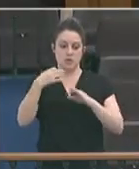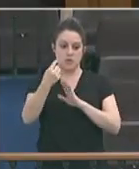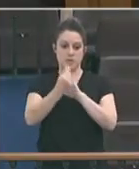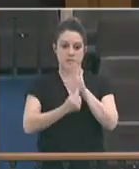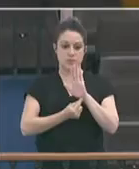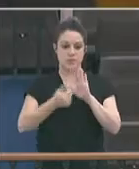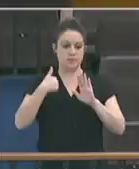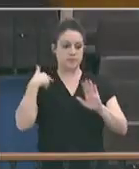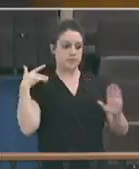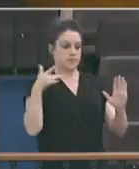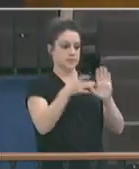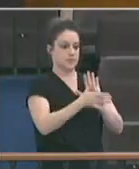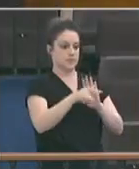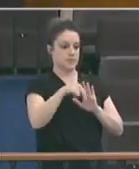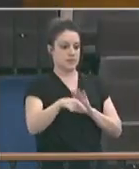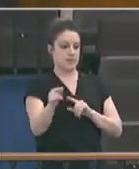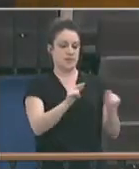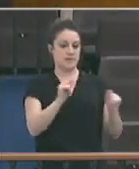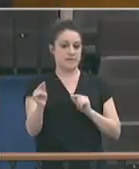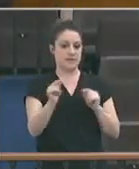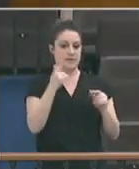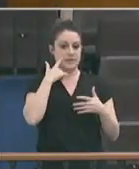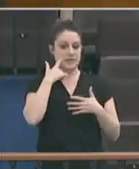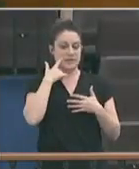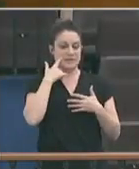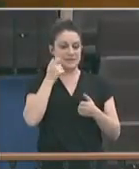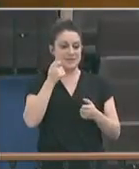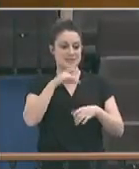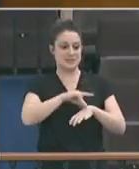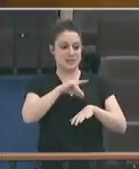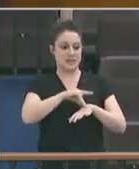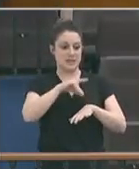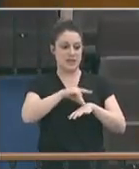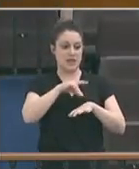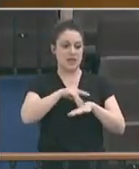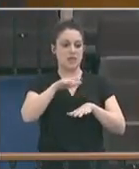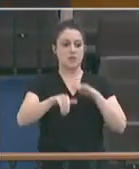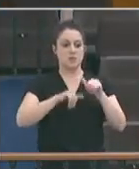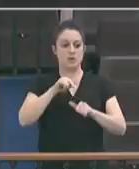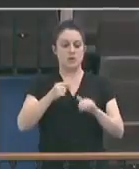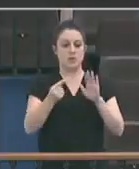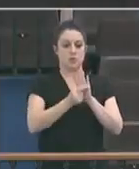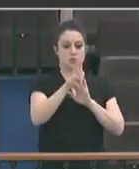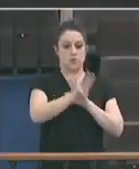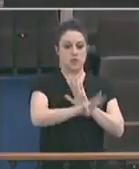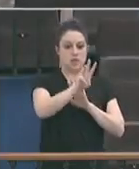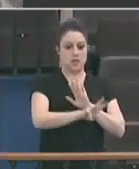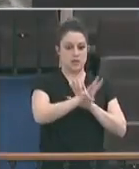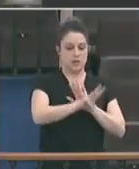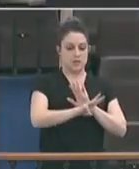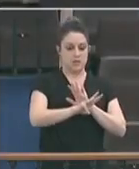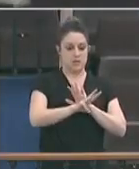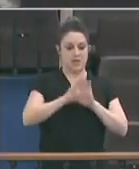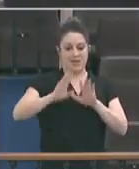explico. Estamos en el debate de sanidad, que era el que en la convocatoria constaba como punto tercero y que hemos debatido